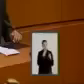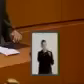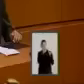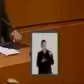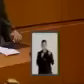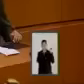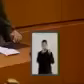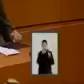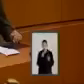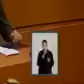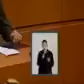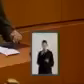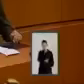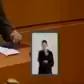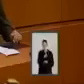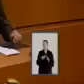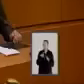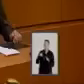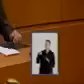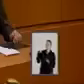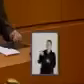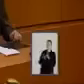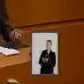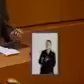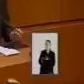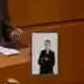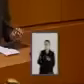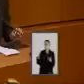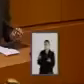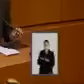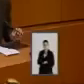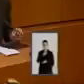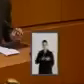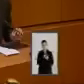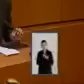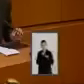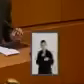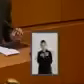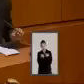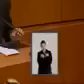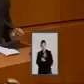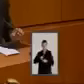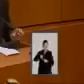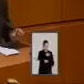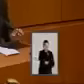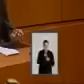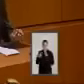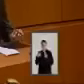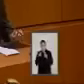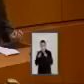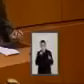Pero todo tiene un origen. Cuando discutimos la reforma educativa advertimos que esta reforma educativa